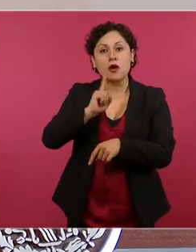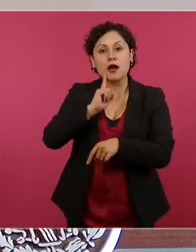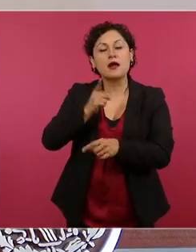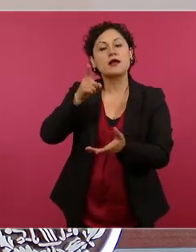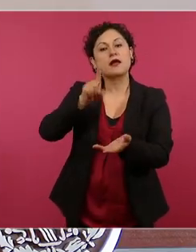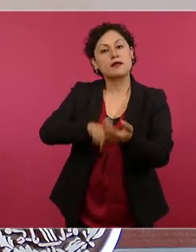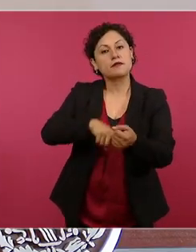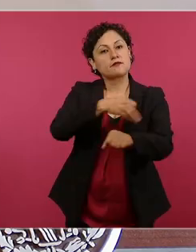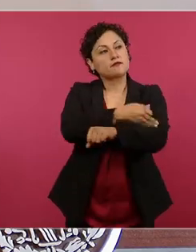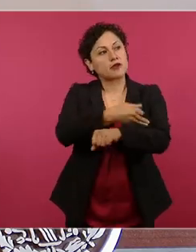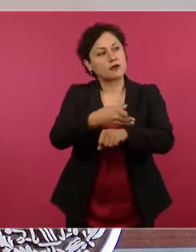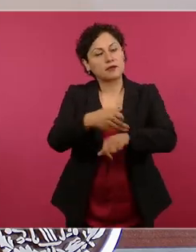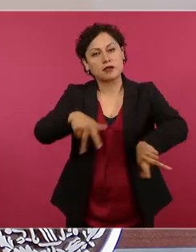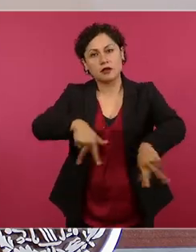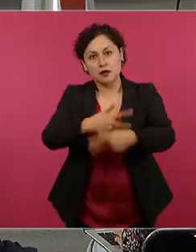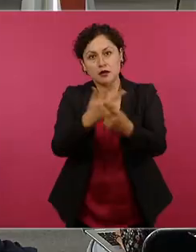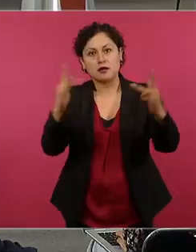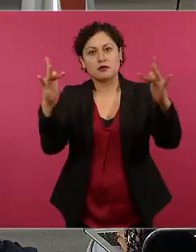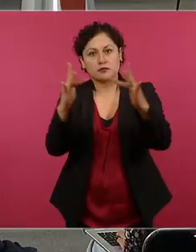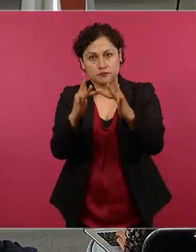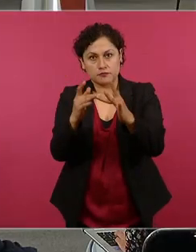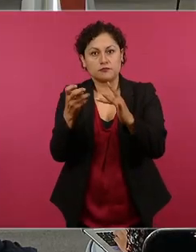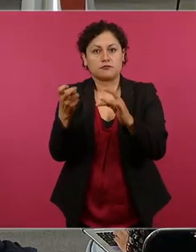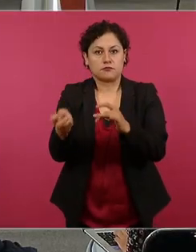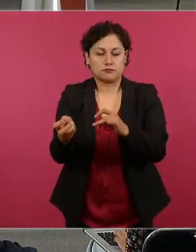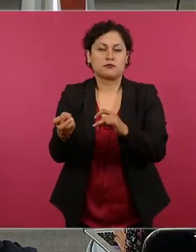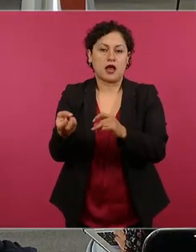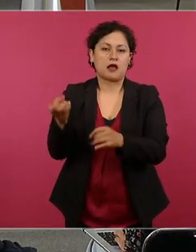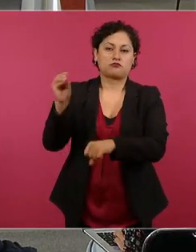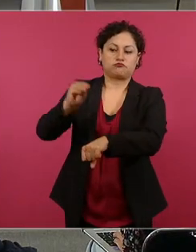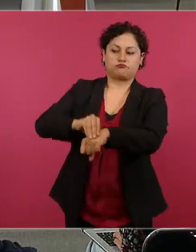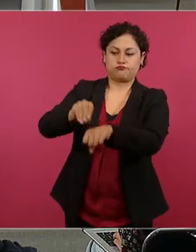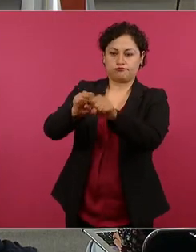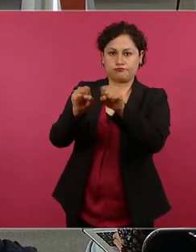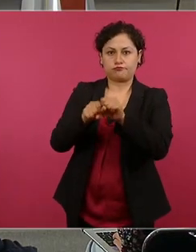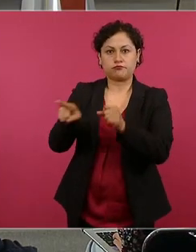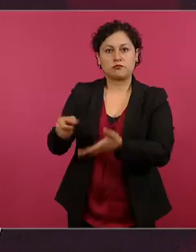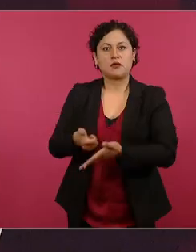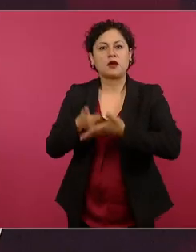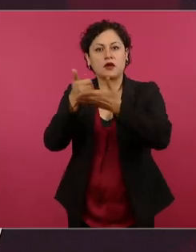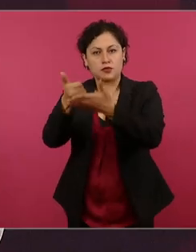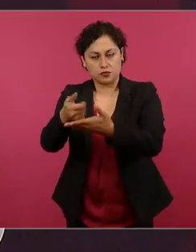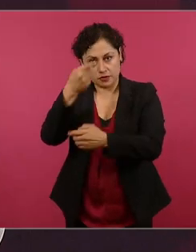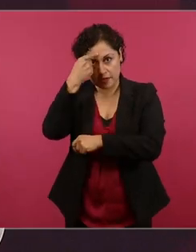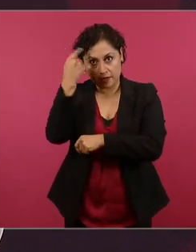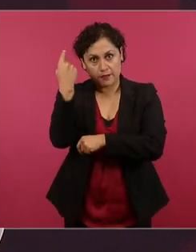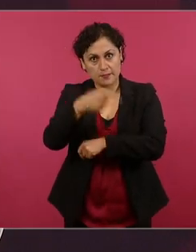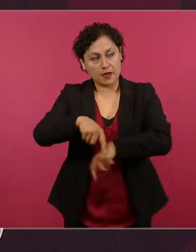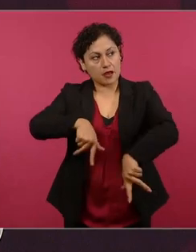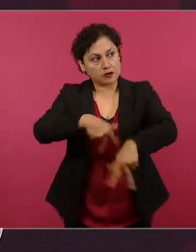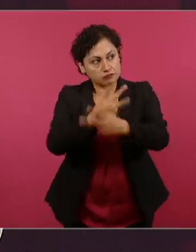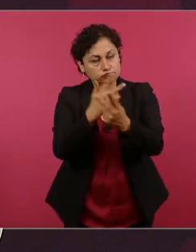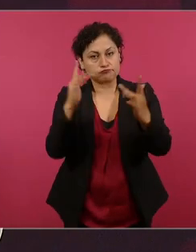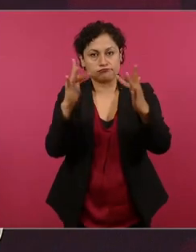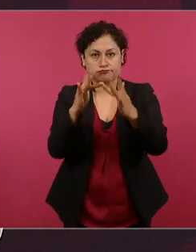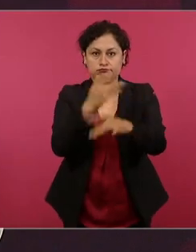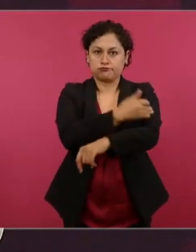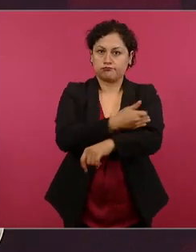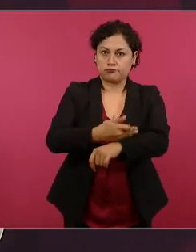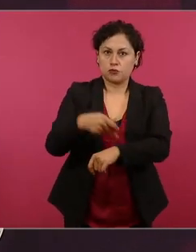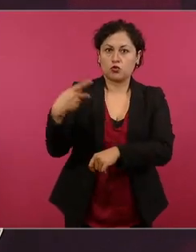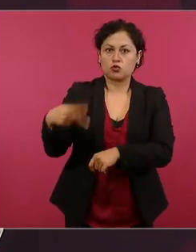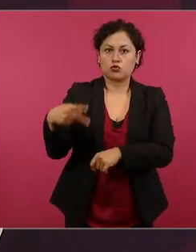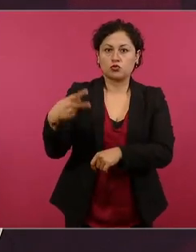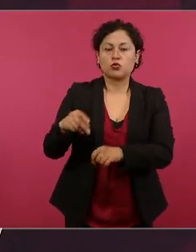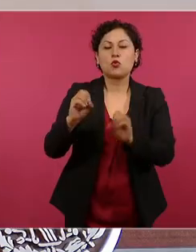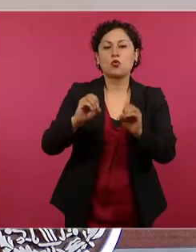familiares a través de este sistema de videollamadas, de interconexión también con otros centros,